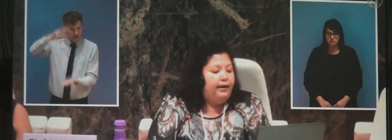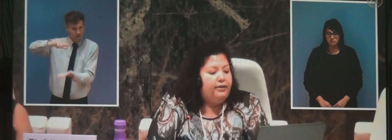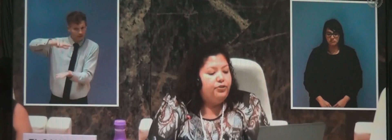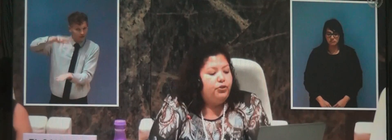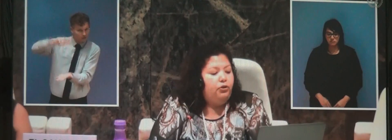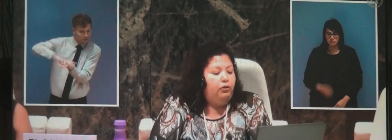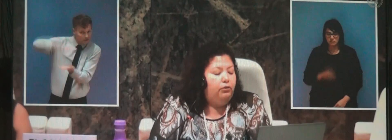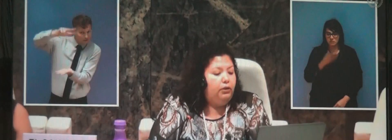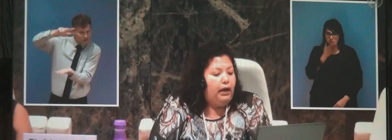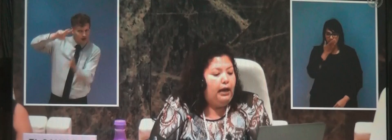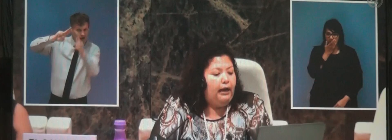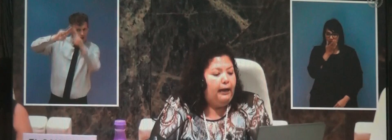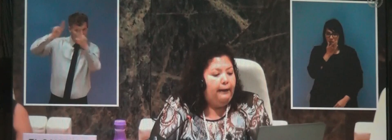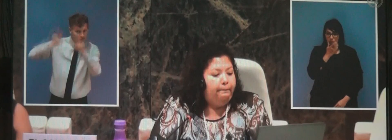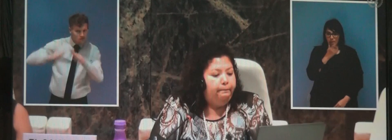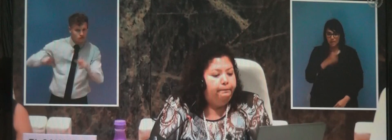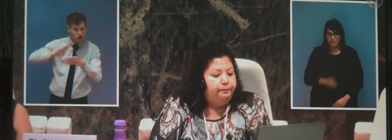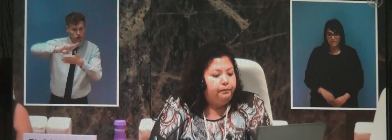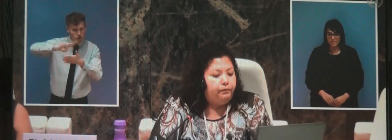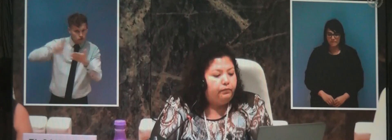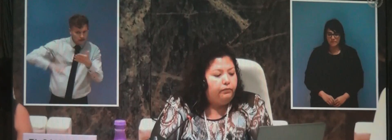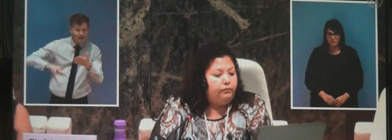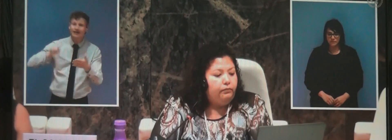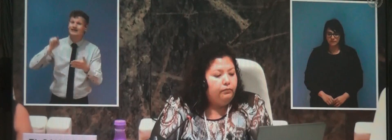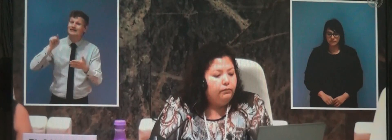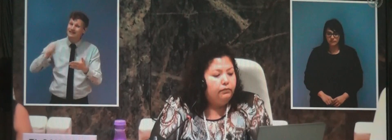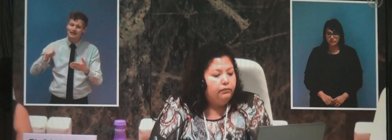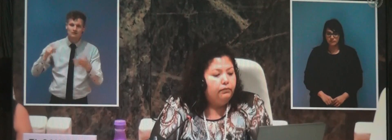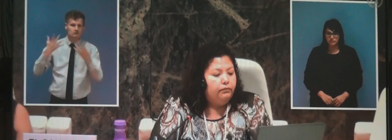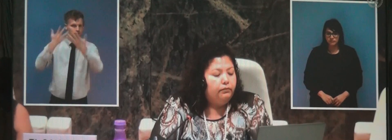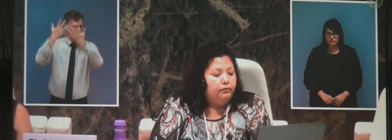En relación a